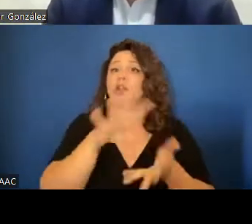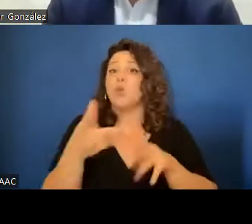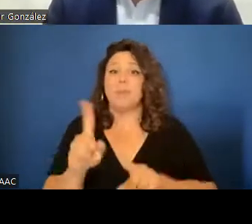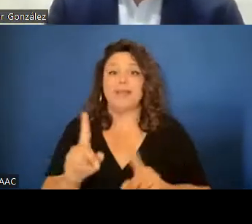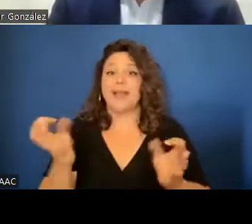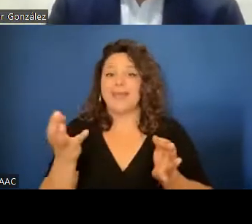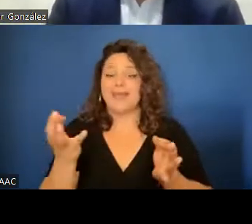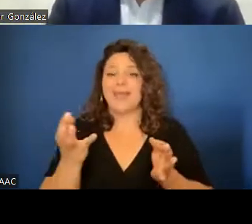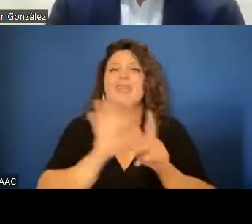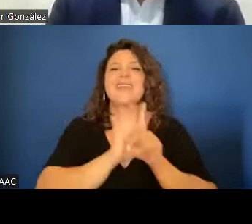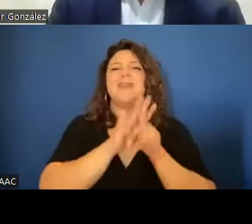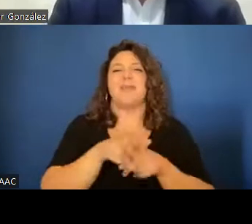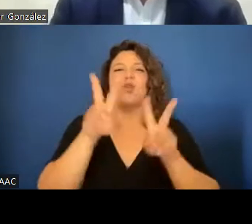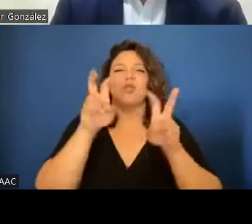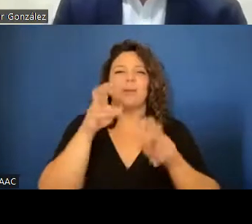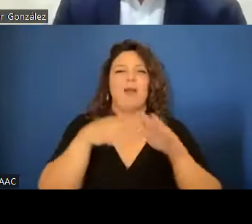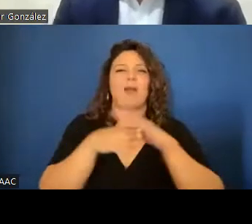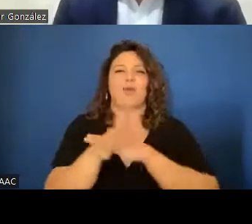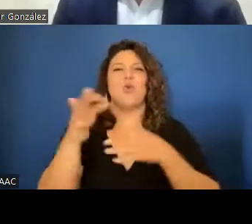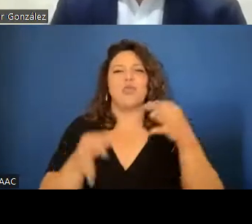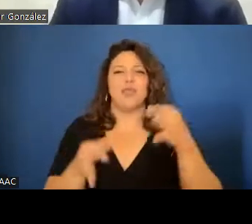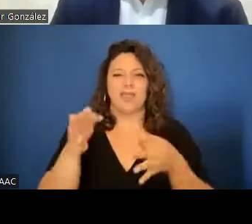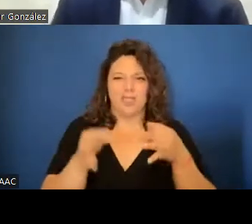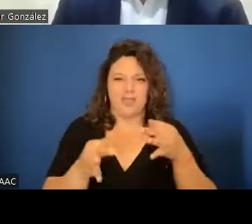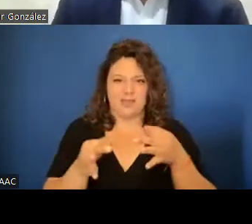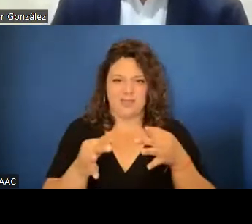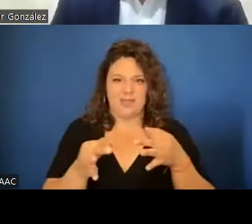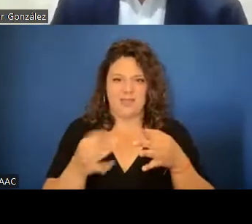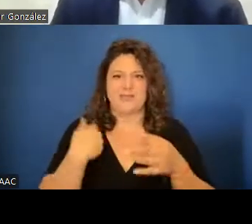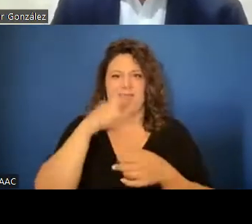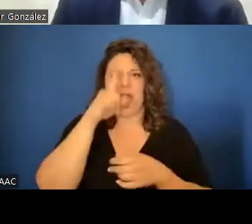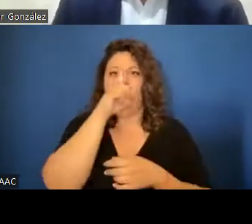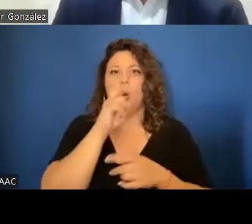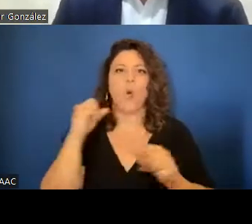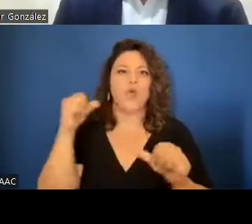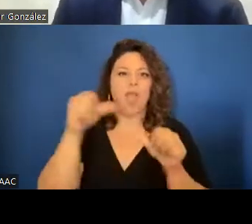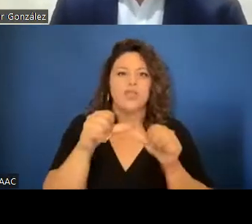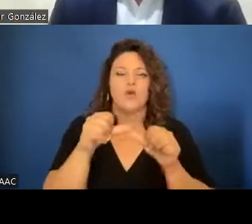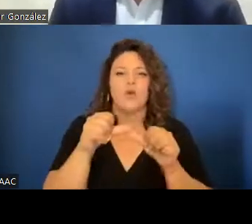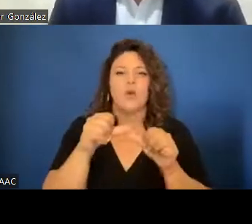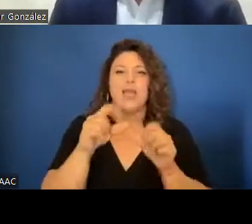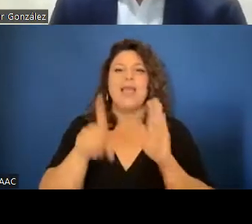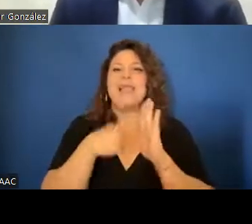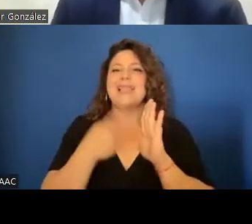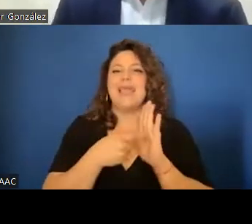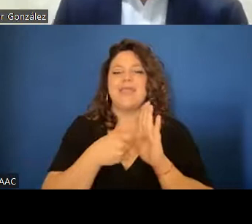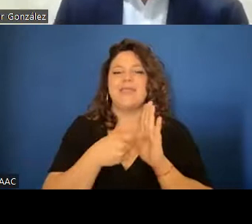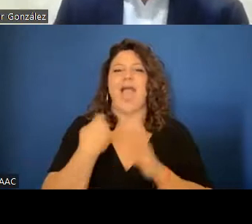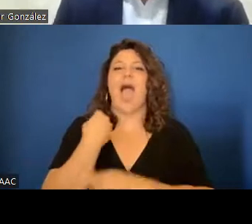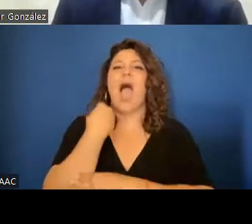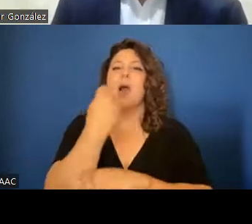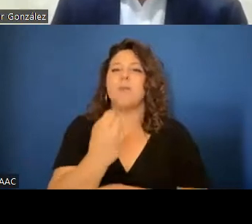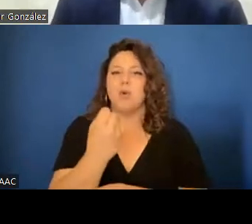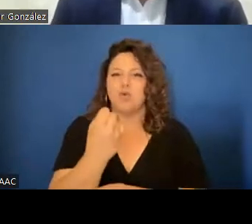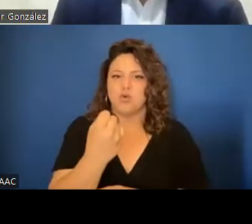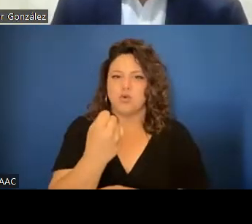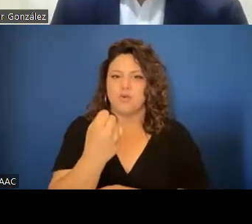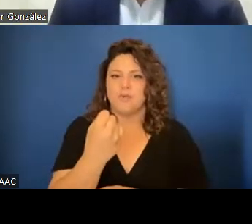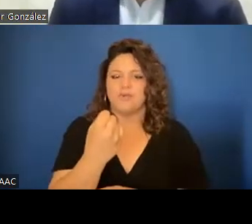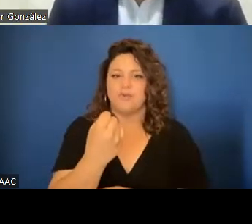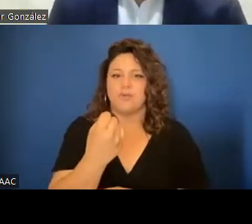de una forma ciertamente grave a las personas con discapacidad. Yo remarcaría concretamente el tema